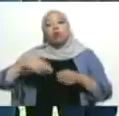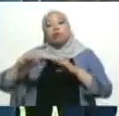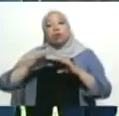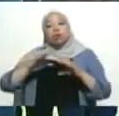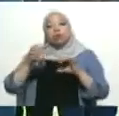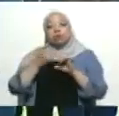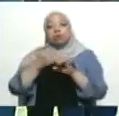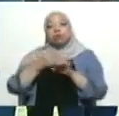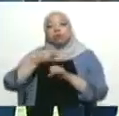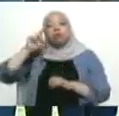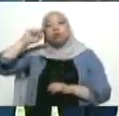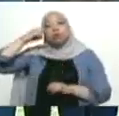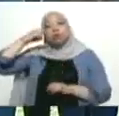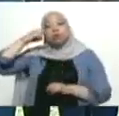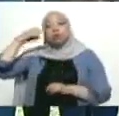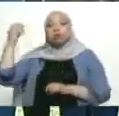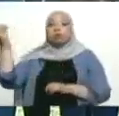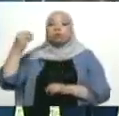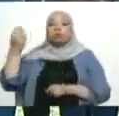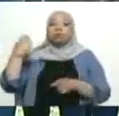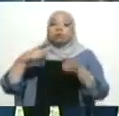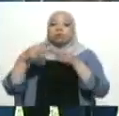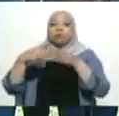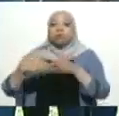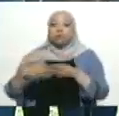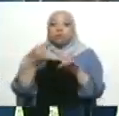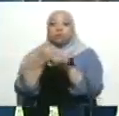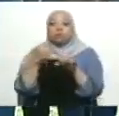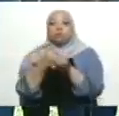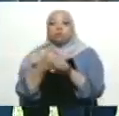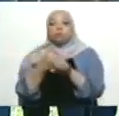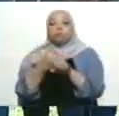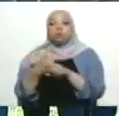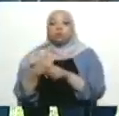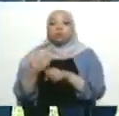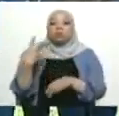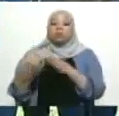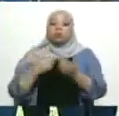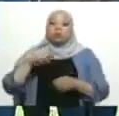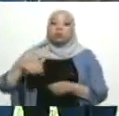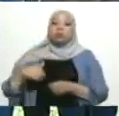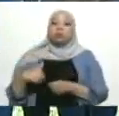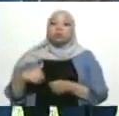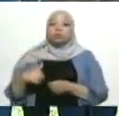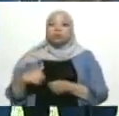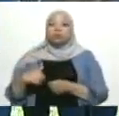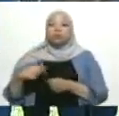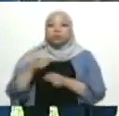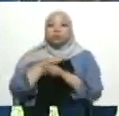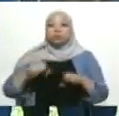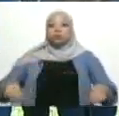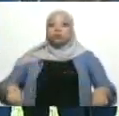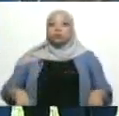Ustedes recuerdan aquel mal hijo de la patria que salió corriendo o salió en una camioneta de la Guardia Nacional.